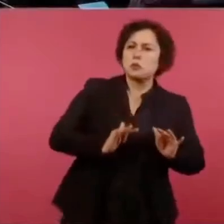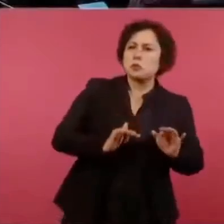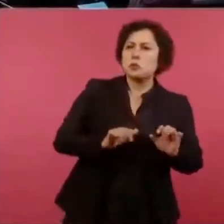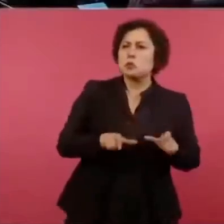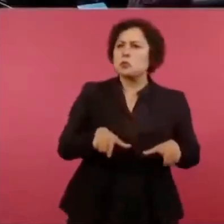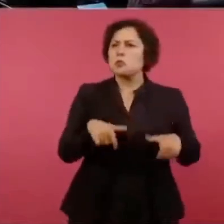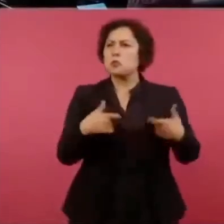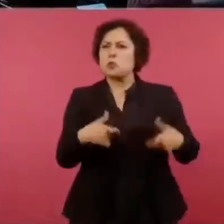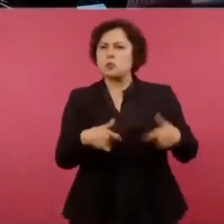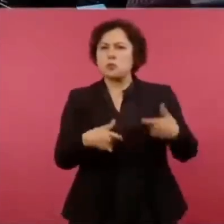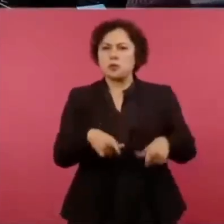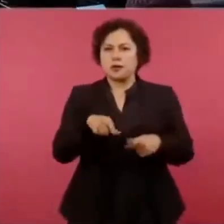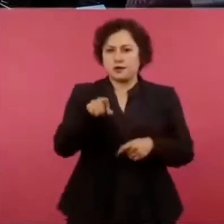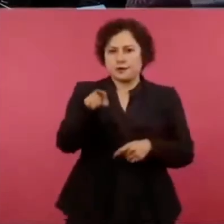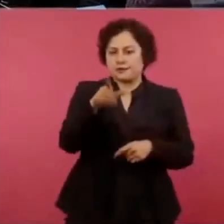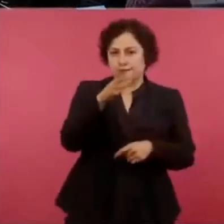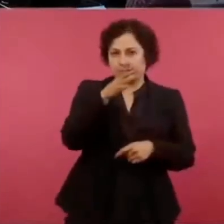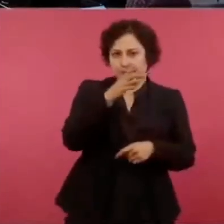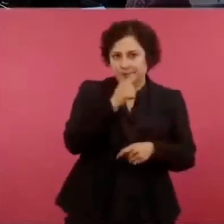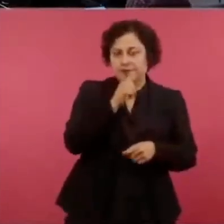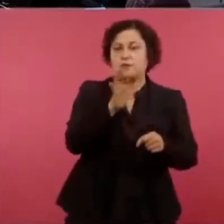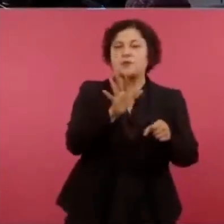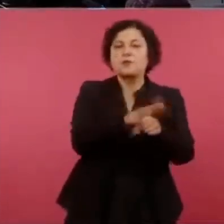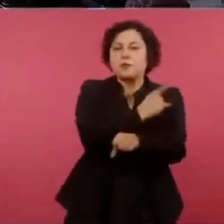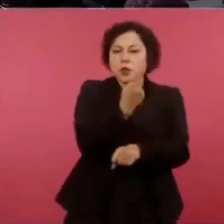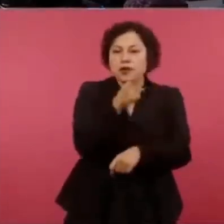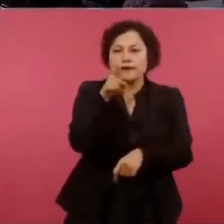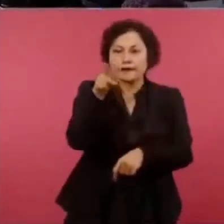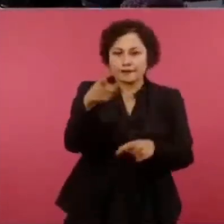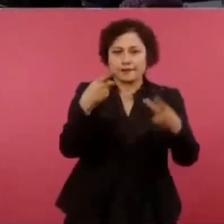porque aún siendo escritores,